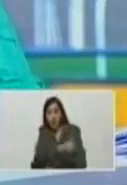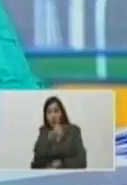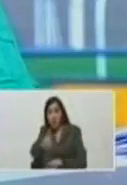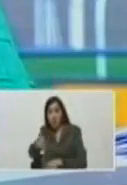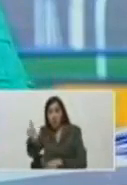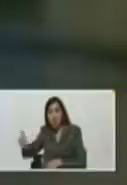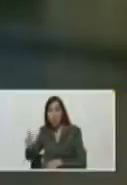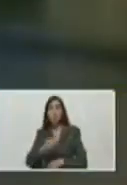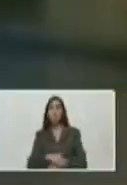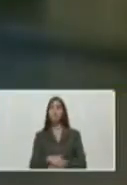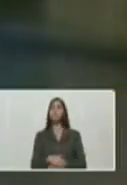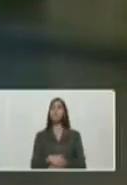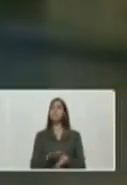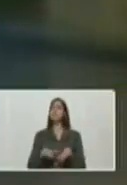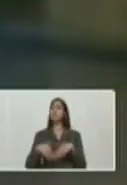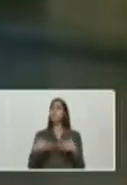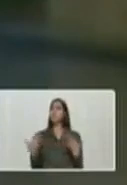Hay que,